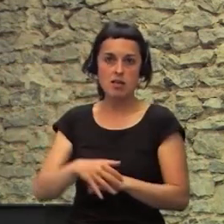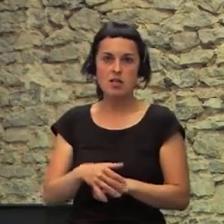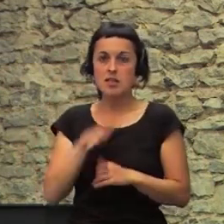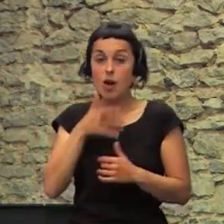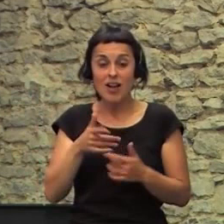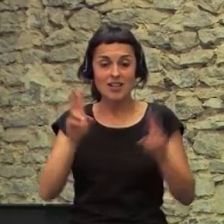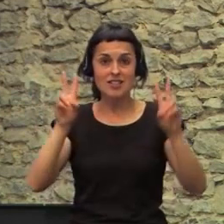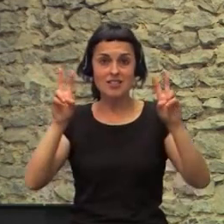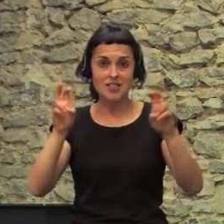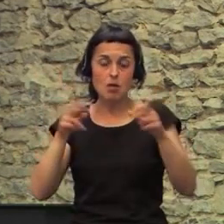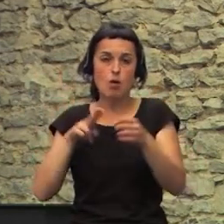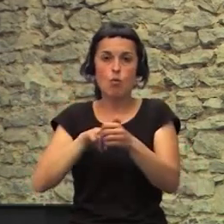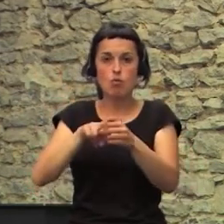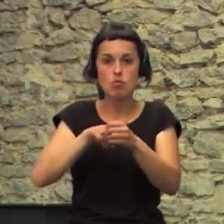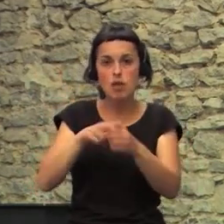me parece